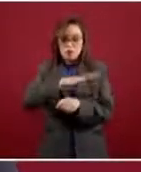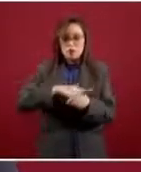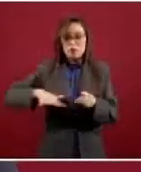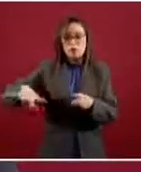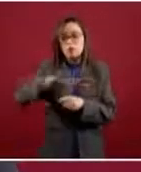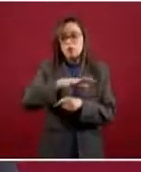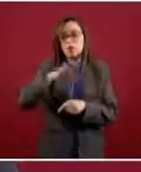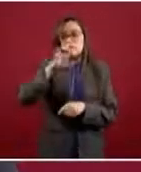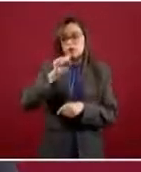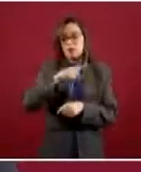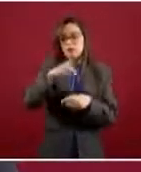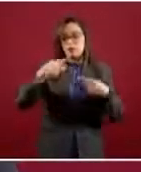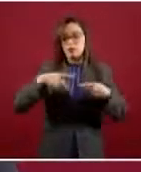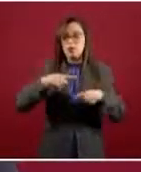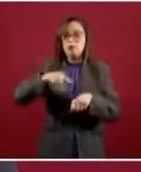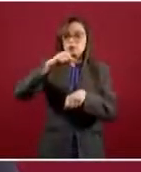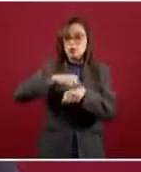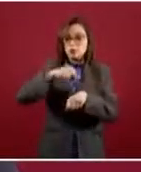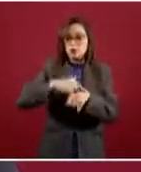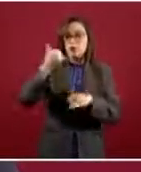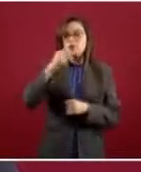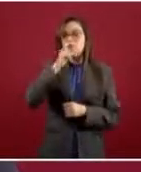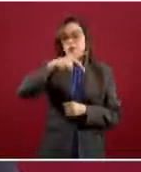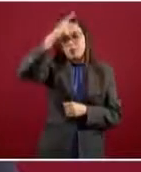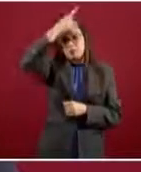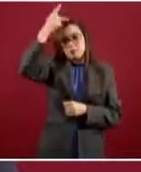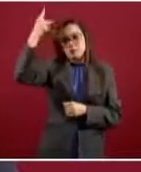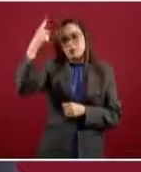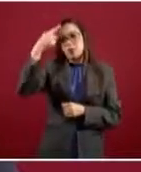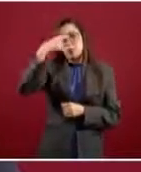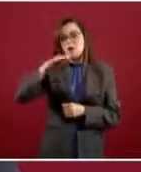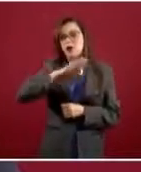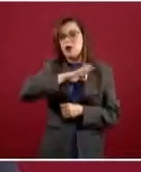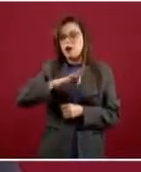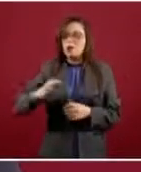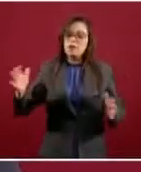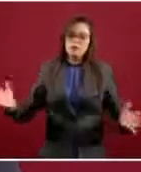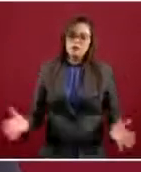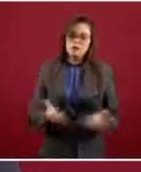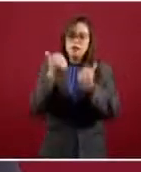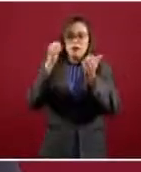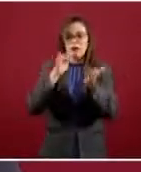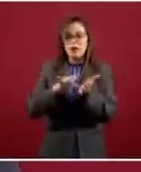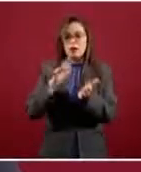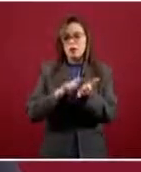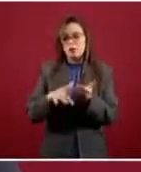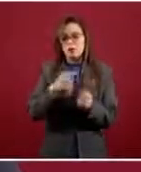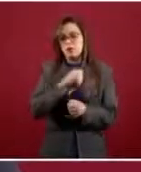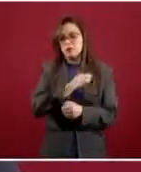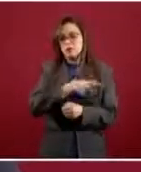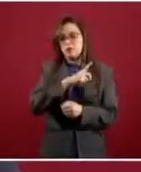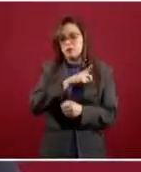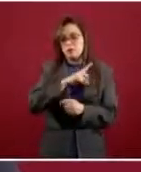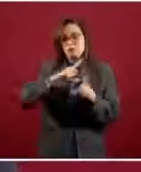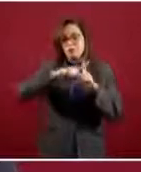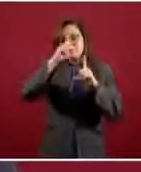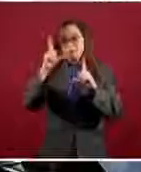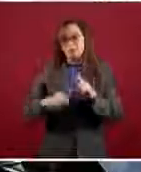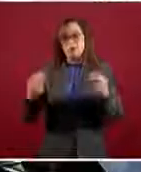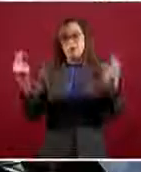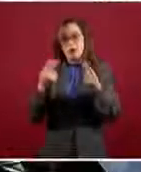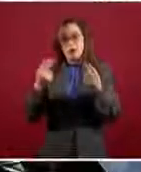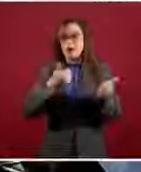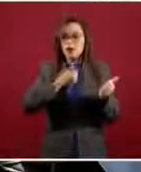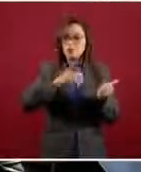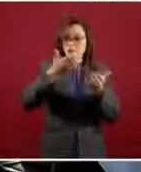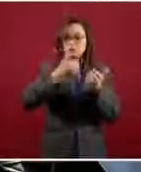enfermeras, a que nos ayuden al rescate del sistema de salud nacional, llevando médicos y enfermeras a donde más se necesita.